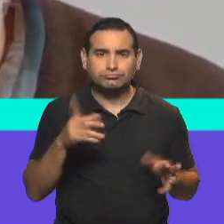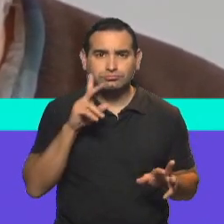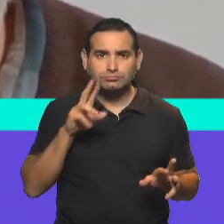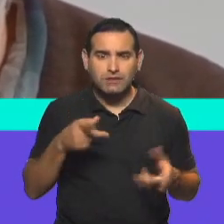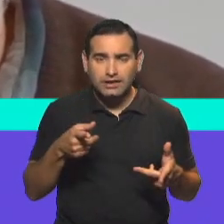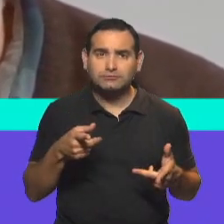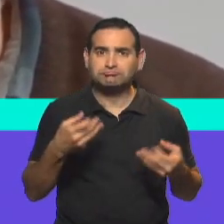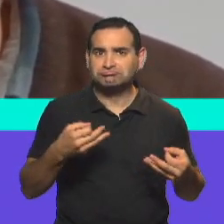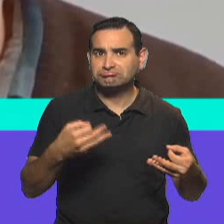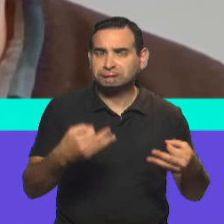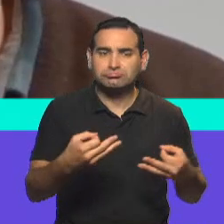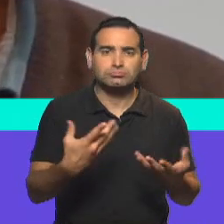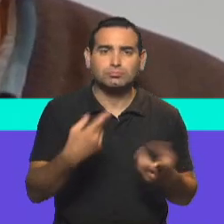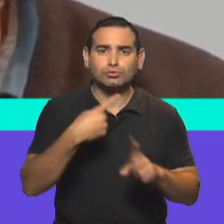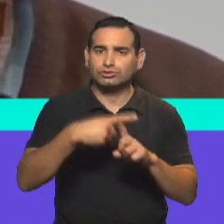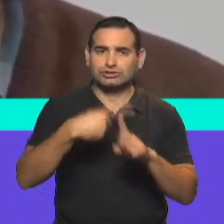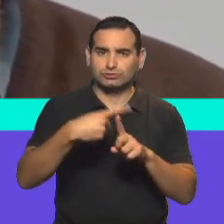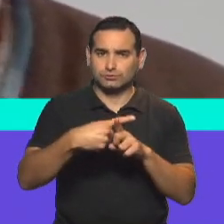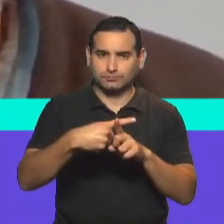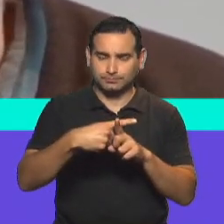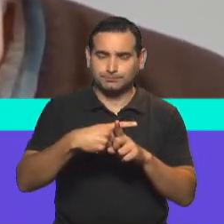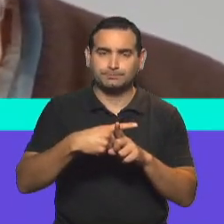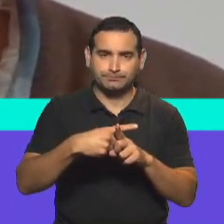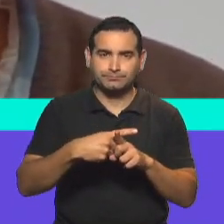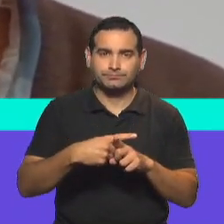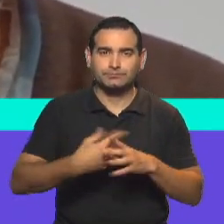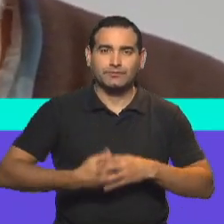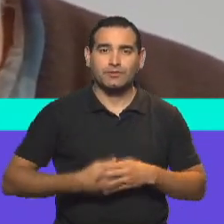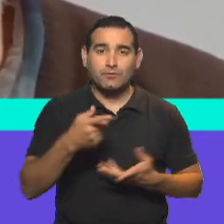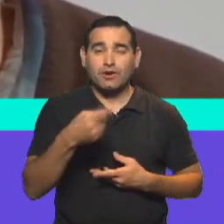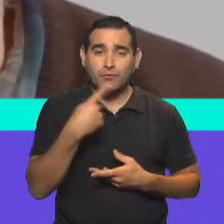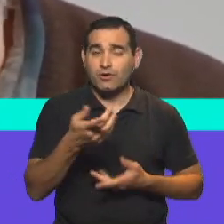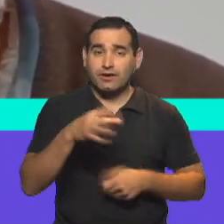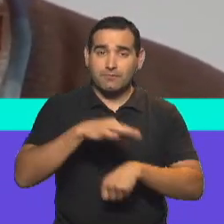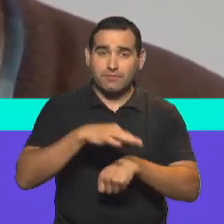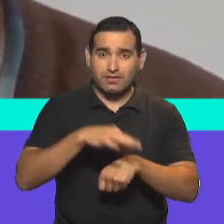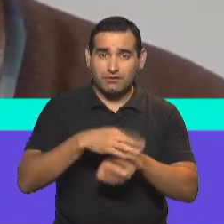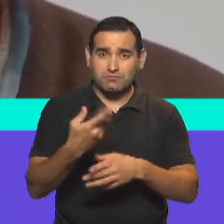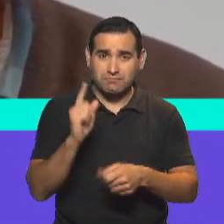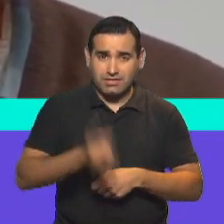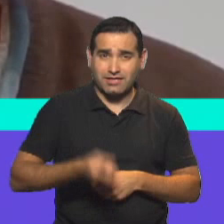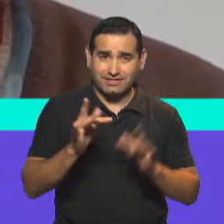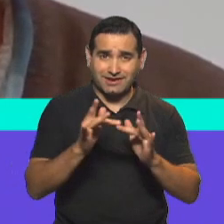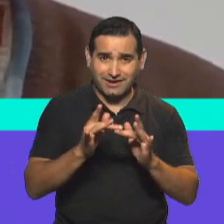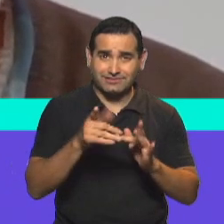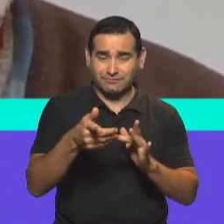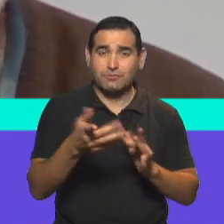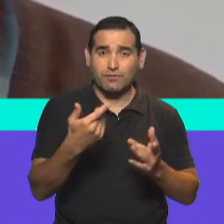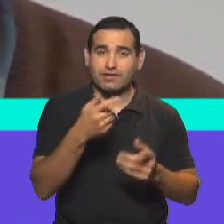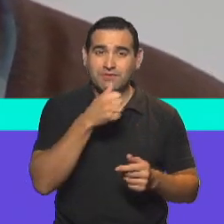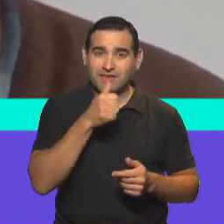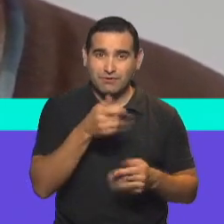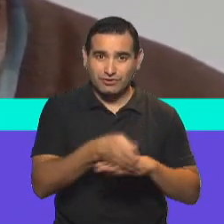política, el balance es absolutamente positivo. A través de la receta electrónica, fíjate los números, tenemos 94 millones